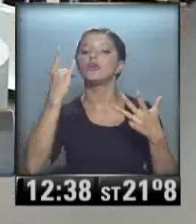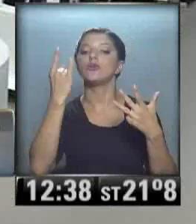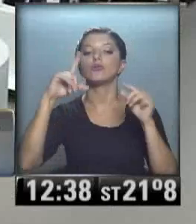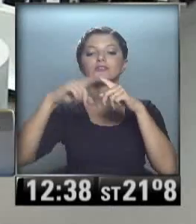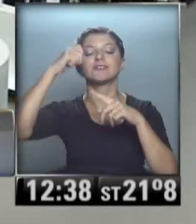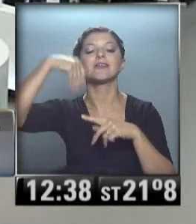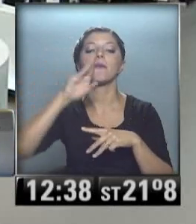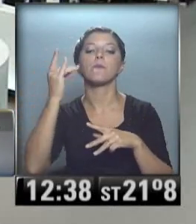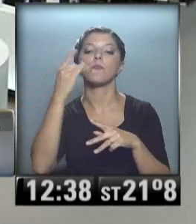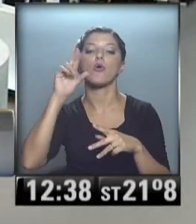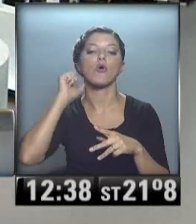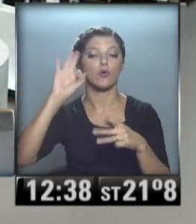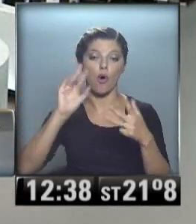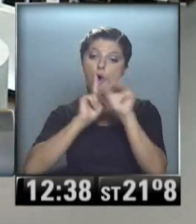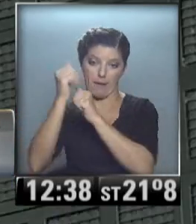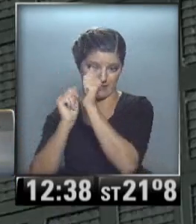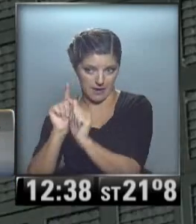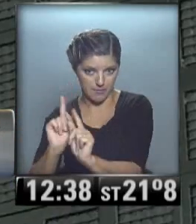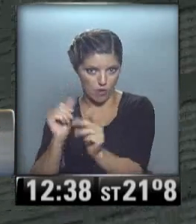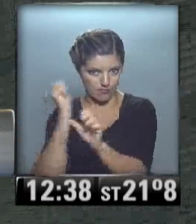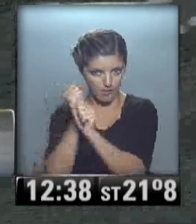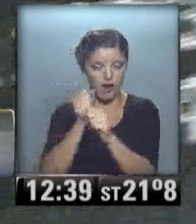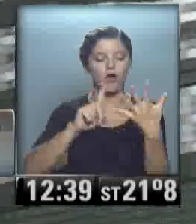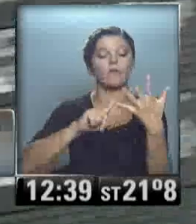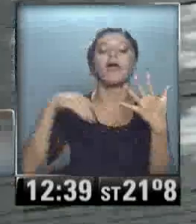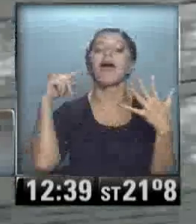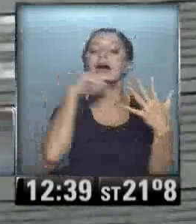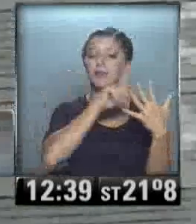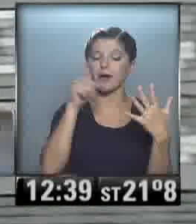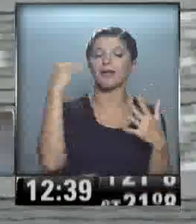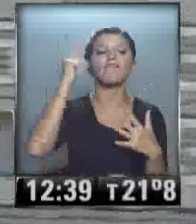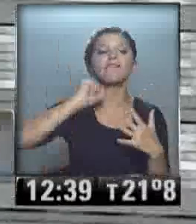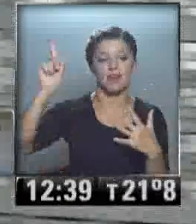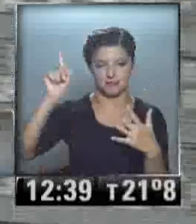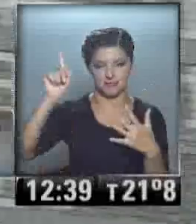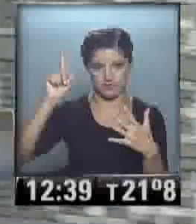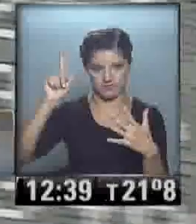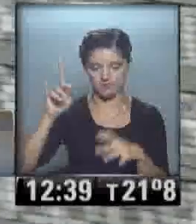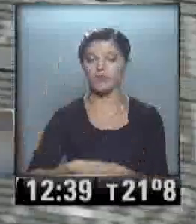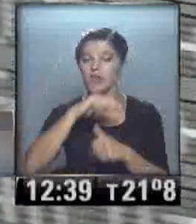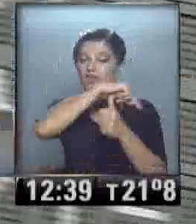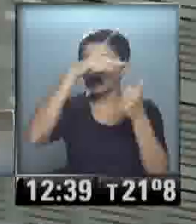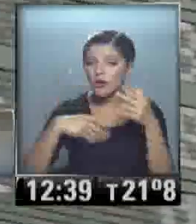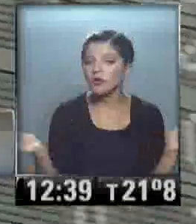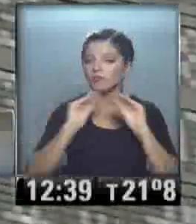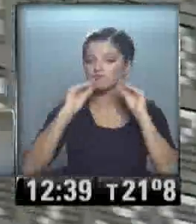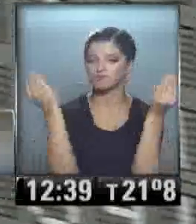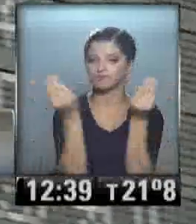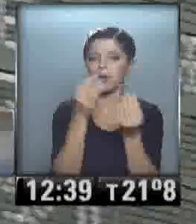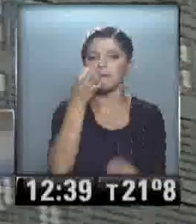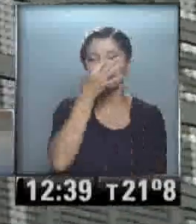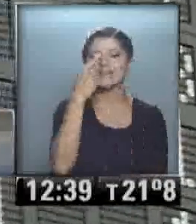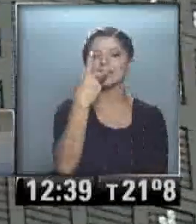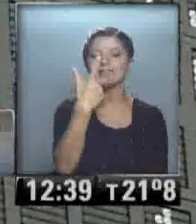que declaran estar radicadas allí, Alemania y Francia. Suman entre todos 23,4